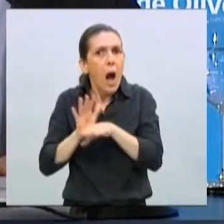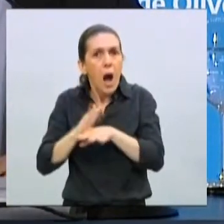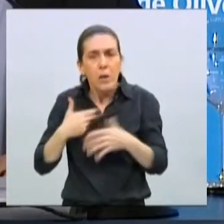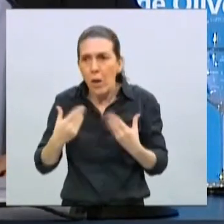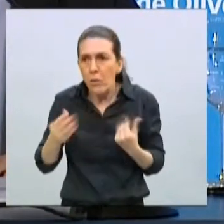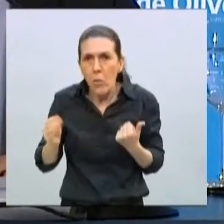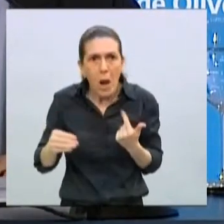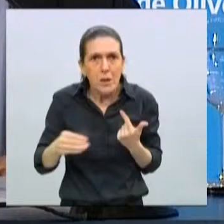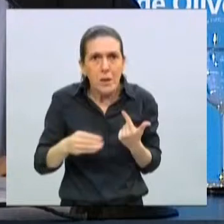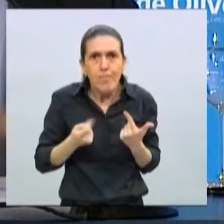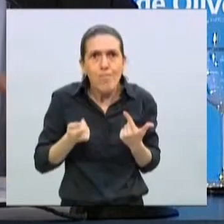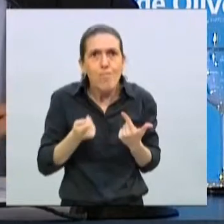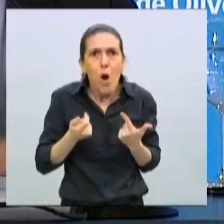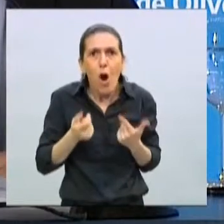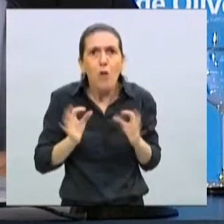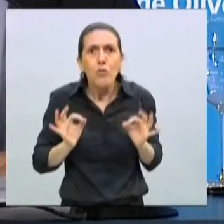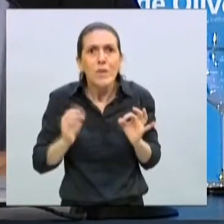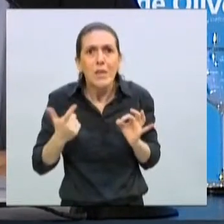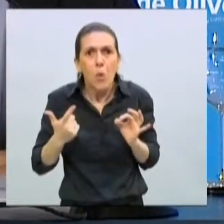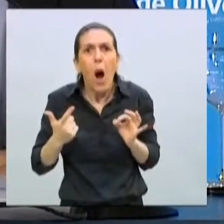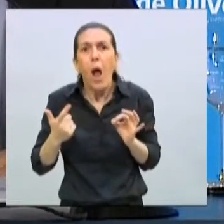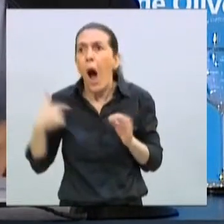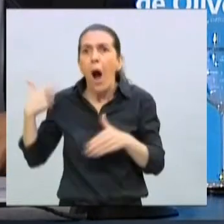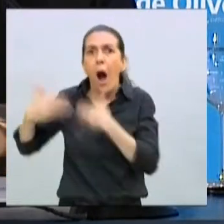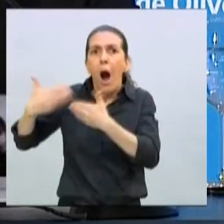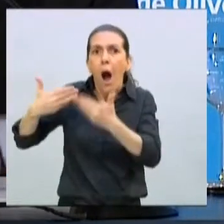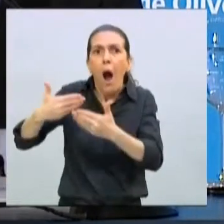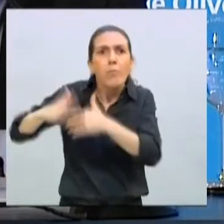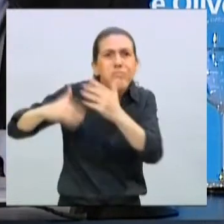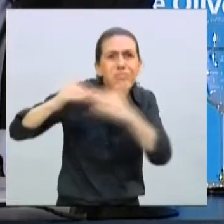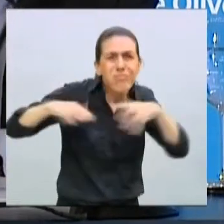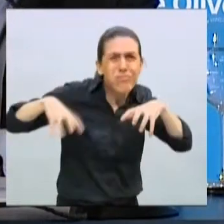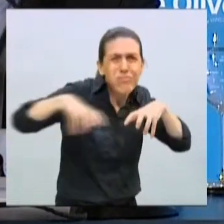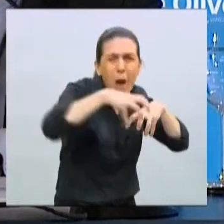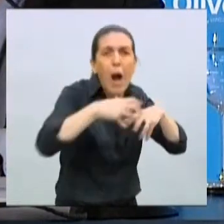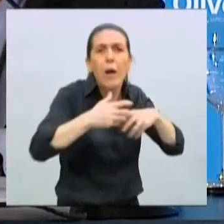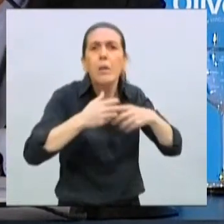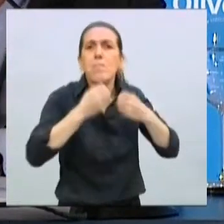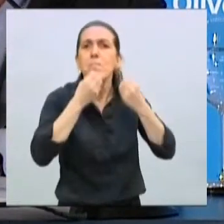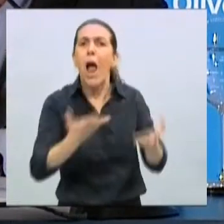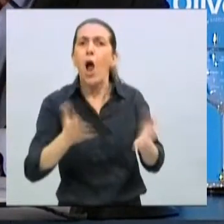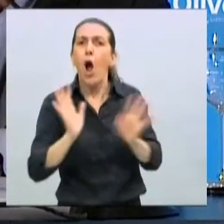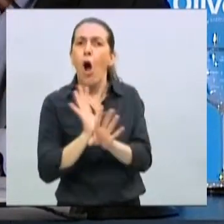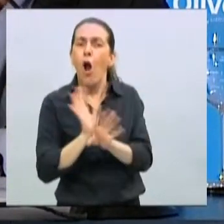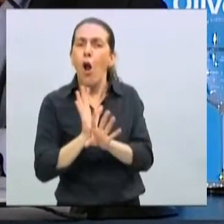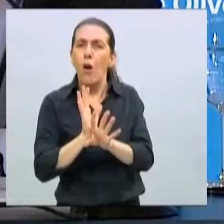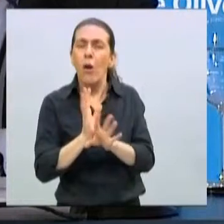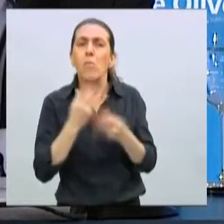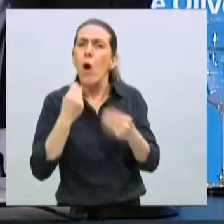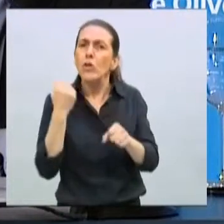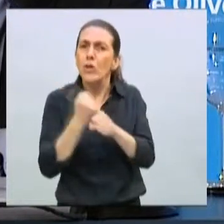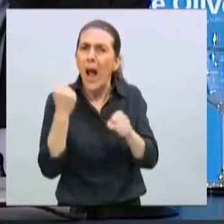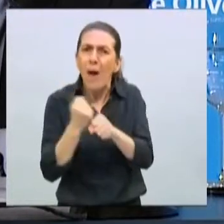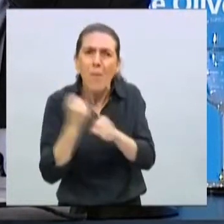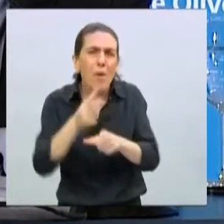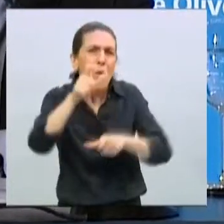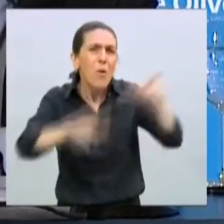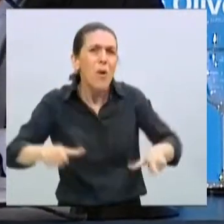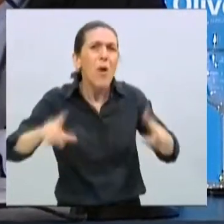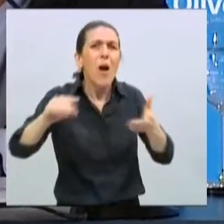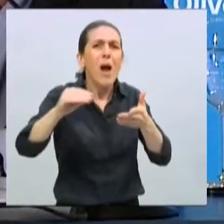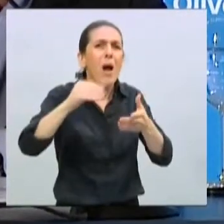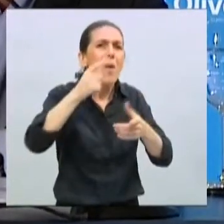en muchísimas mejores condiciones. Y eso nos llena de orgullo porque fue un trabajo de muchísimos trabajadores y